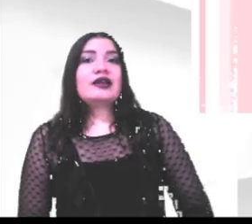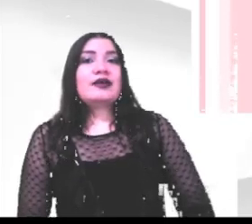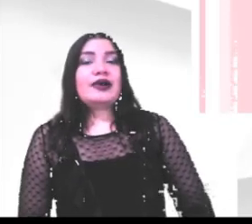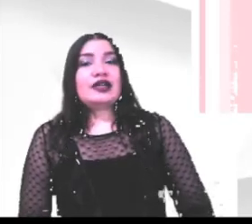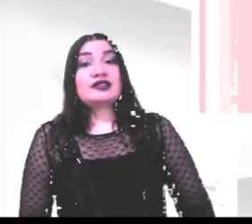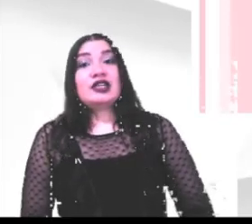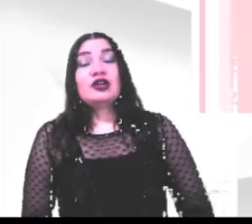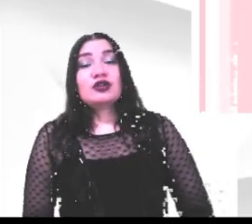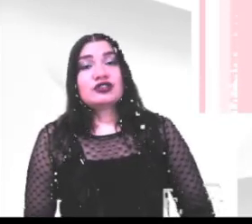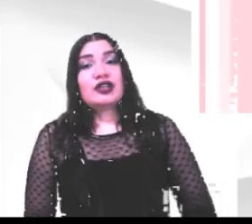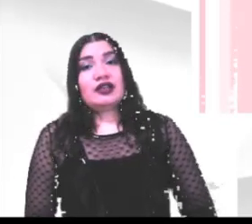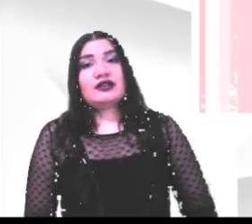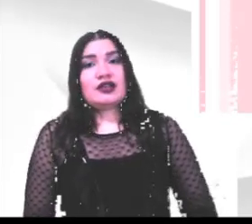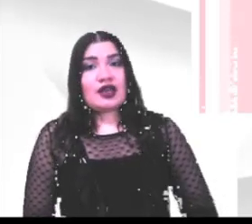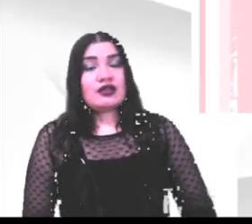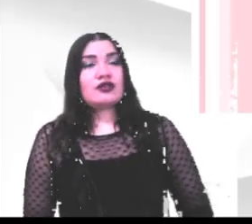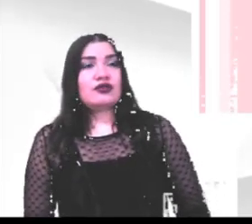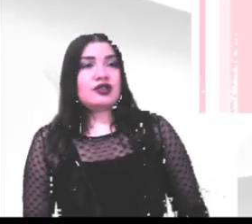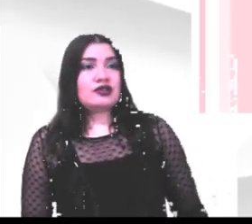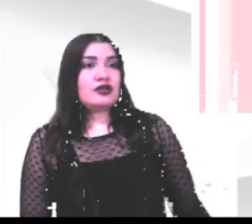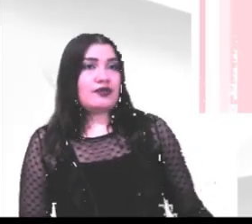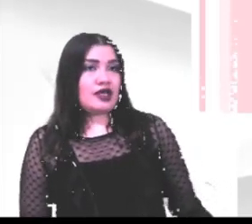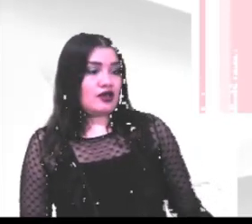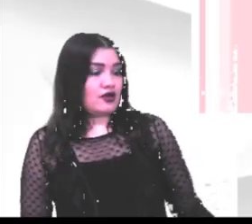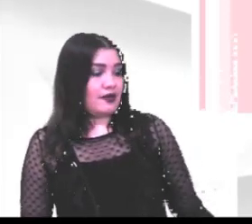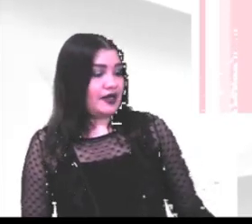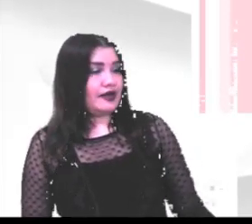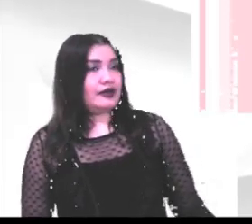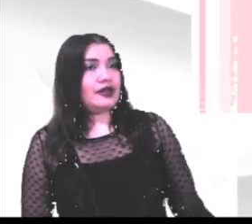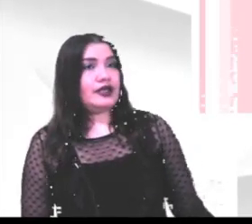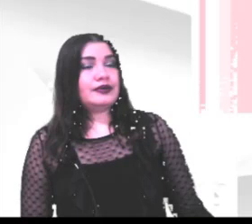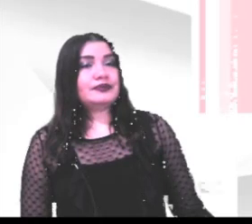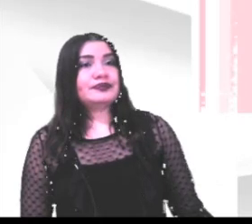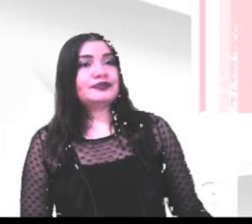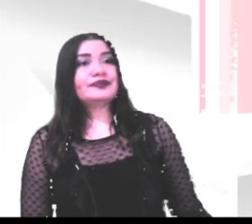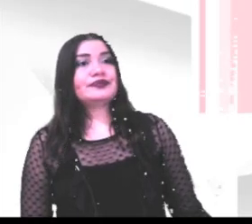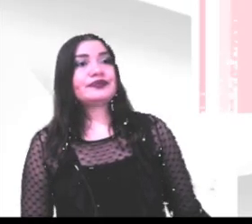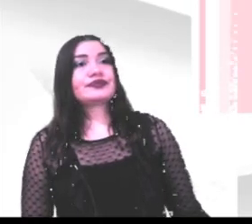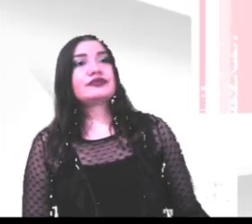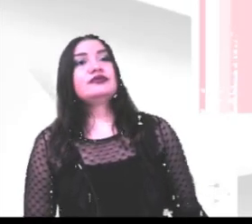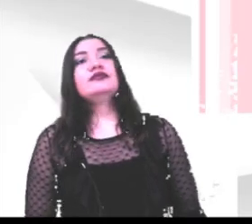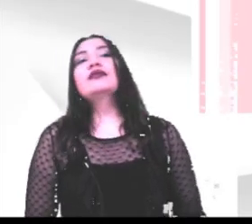para así no seguir dañando nuestro medio ambiente